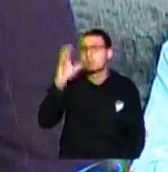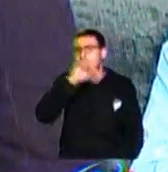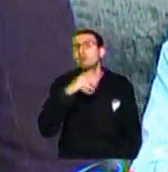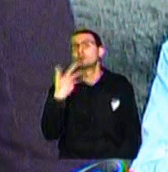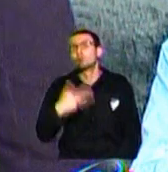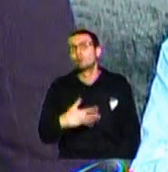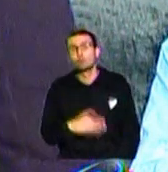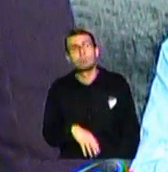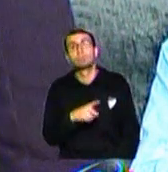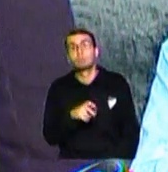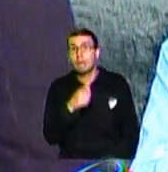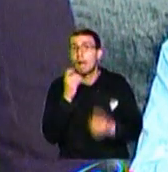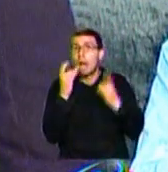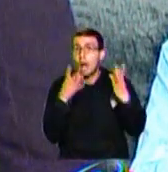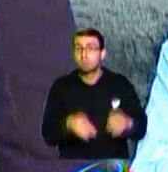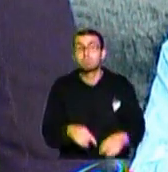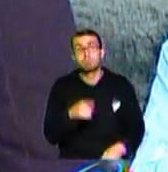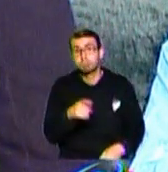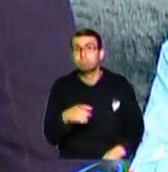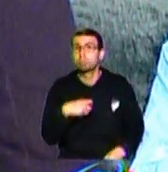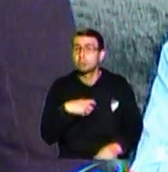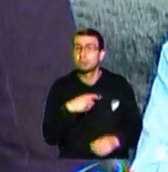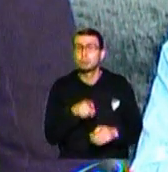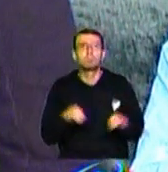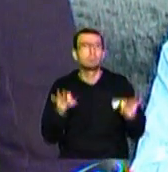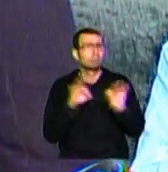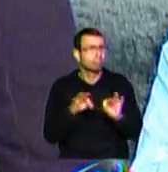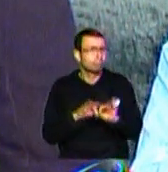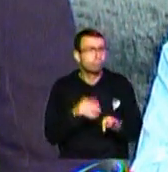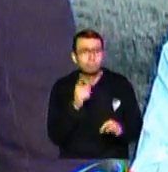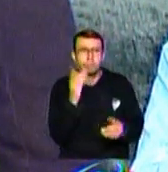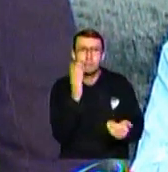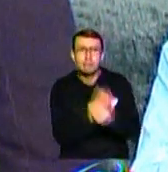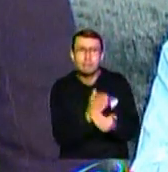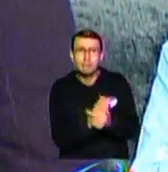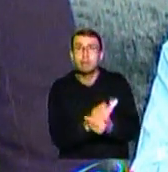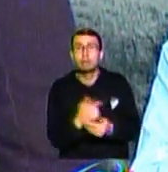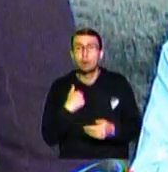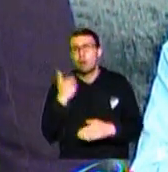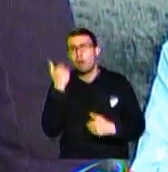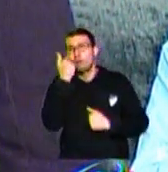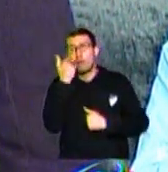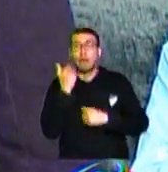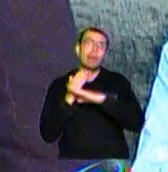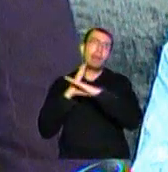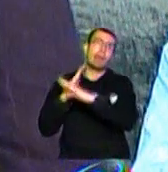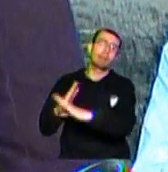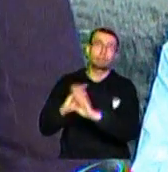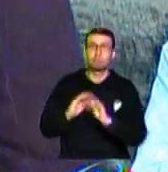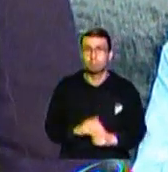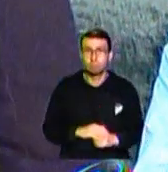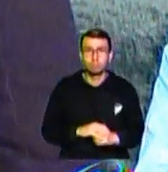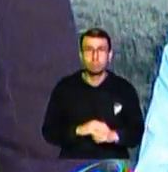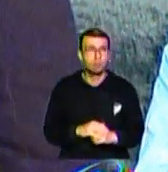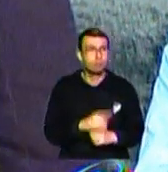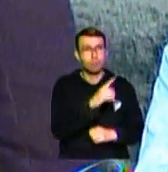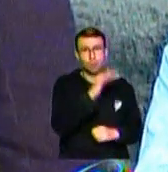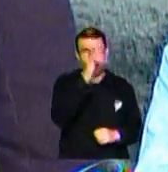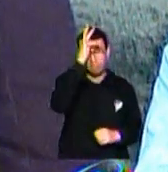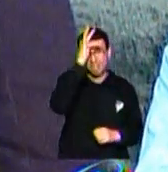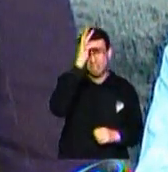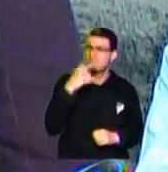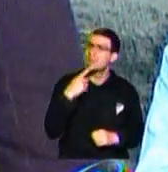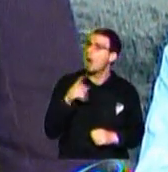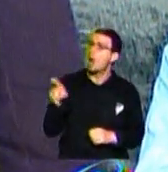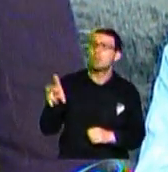analizar la importancia de la consulta preventiva. La injusticia de negarle la posibilidad de una citología